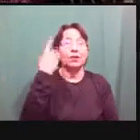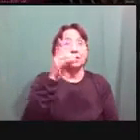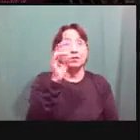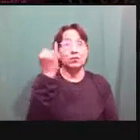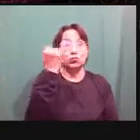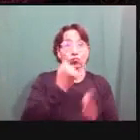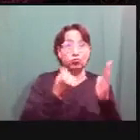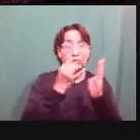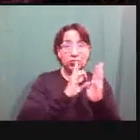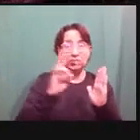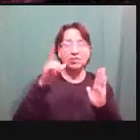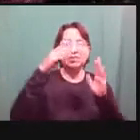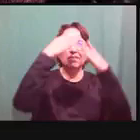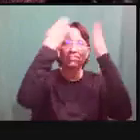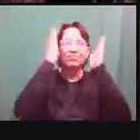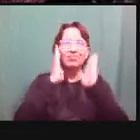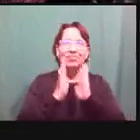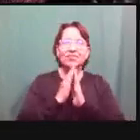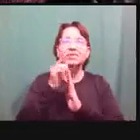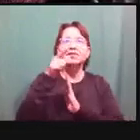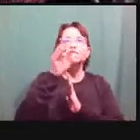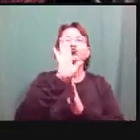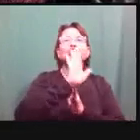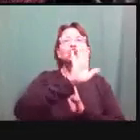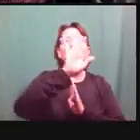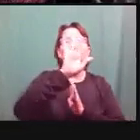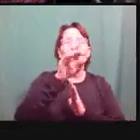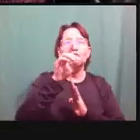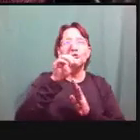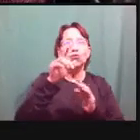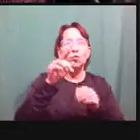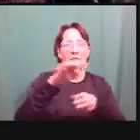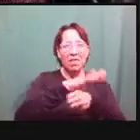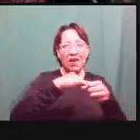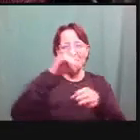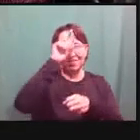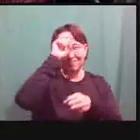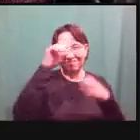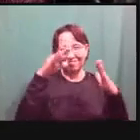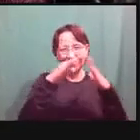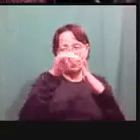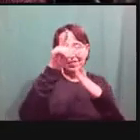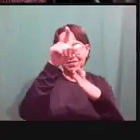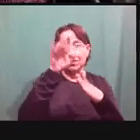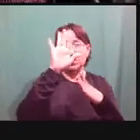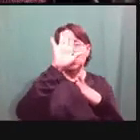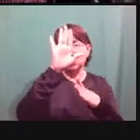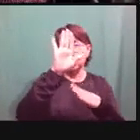Virgen del barrio Egipto. Esto es un altar de la comunidad